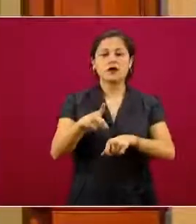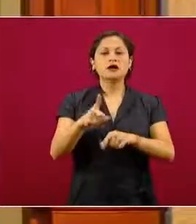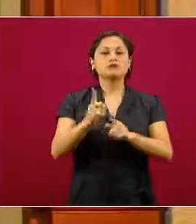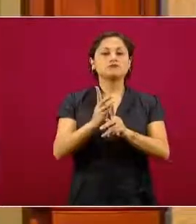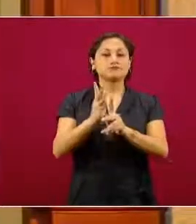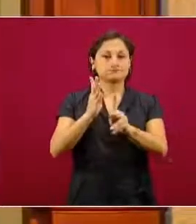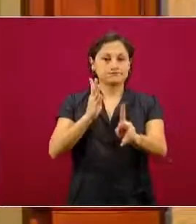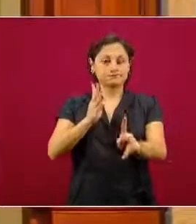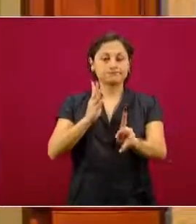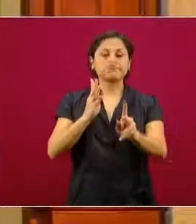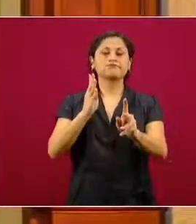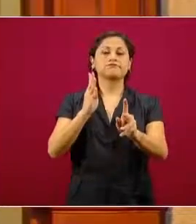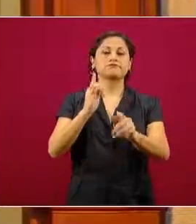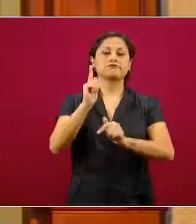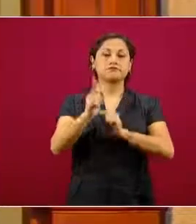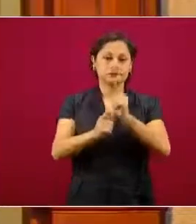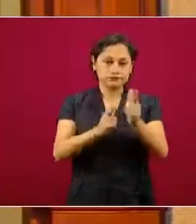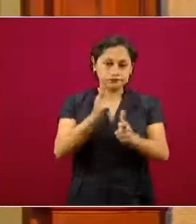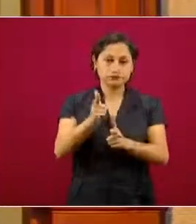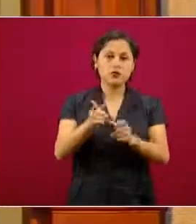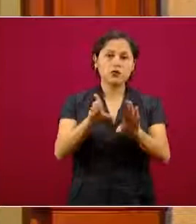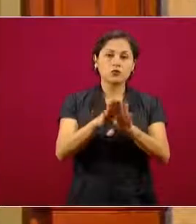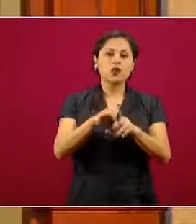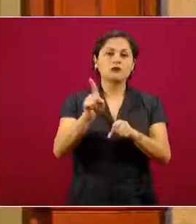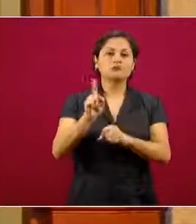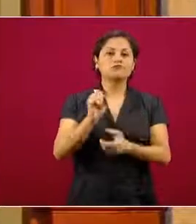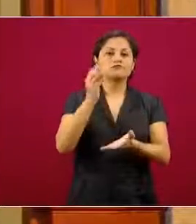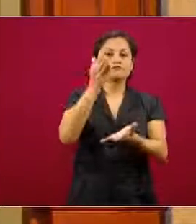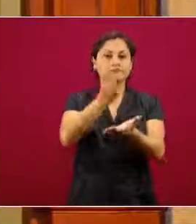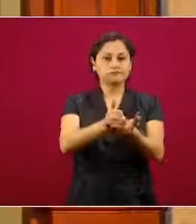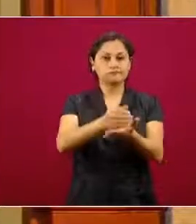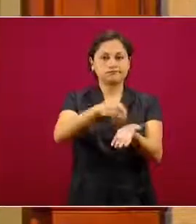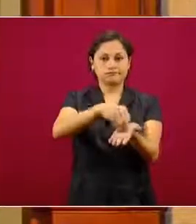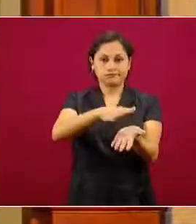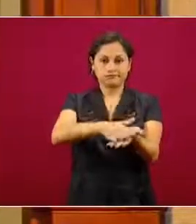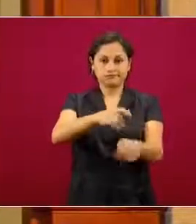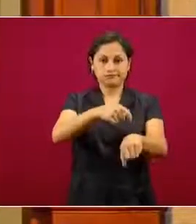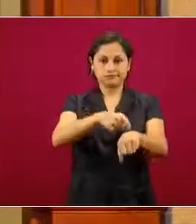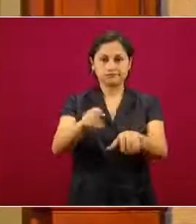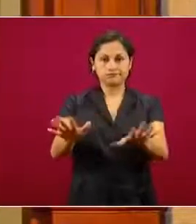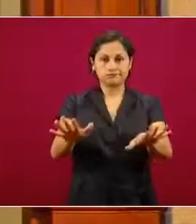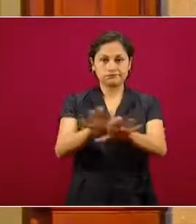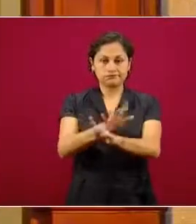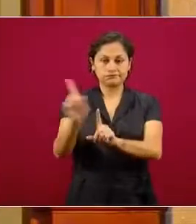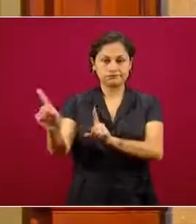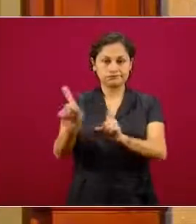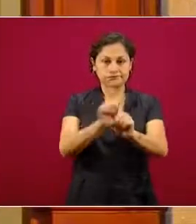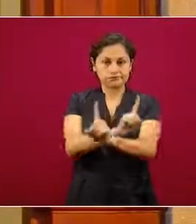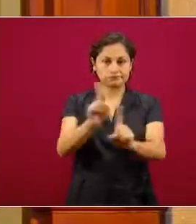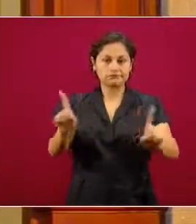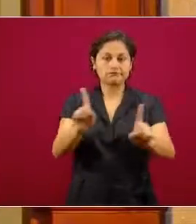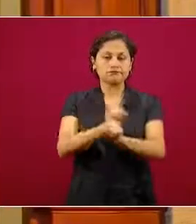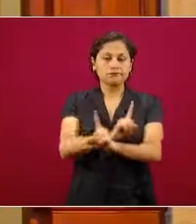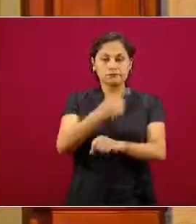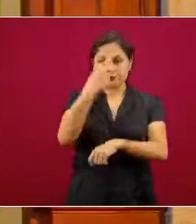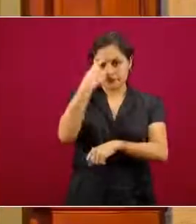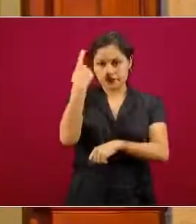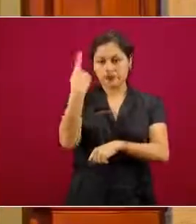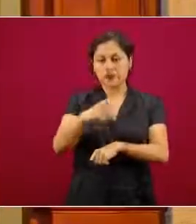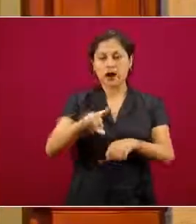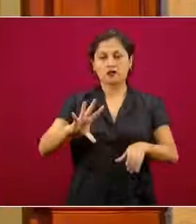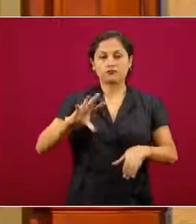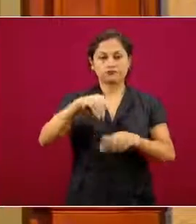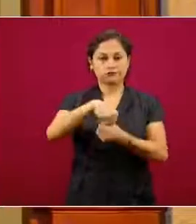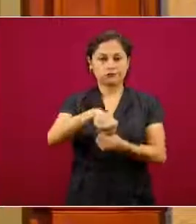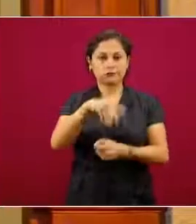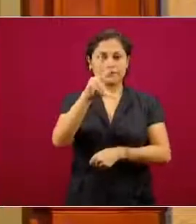las personas no se conglomeren a la entrada del establecimiento o lleguen todas juntas y estén, a lo mejor el establecimiento